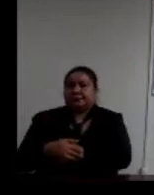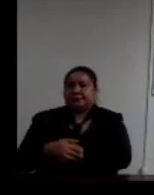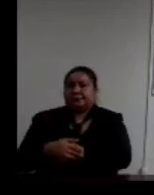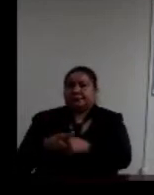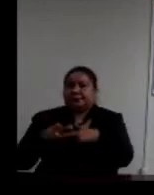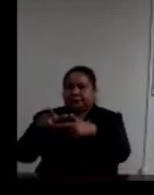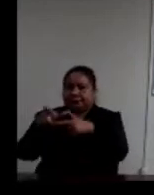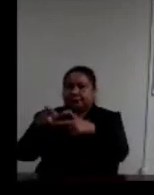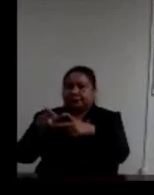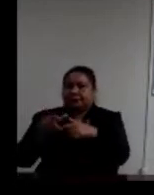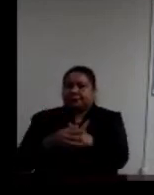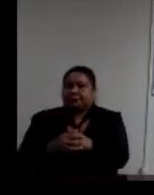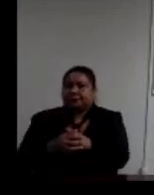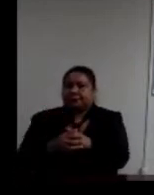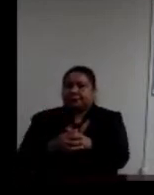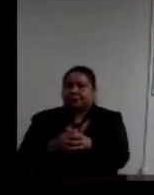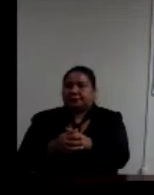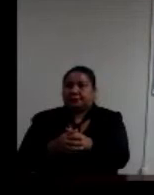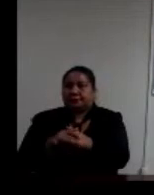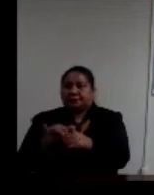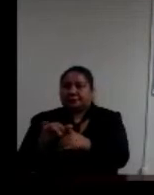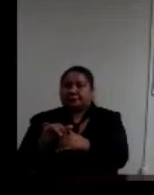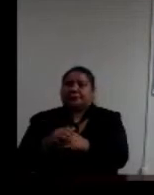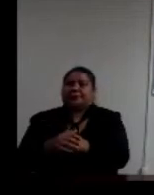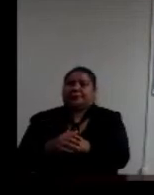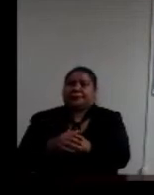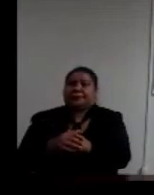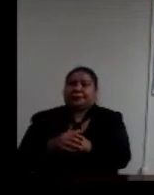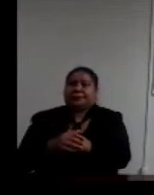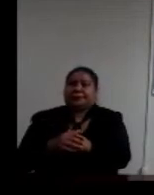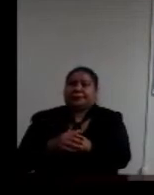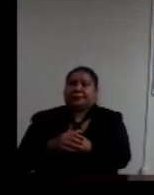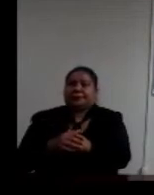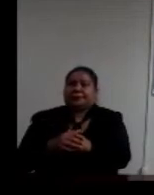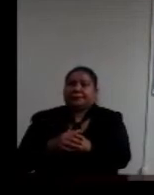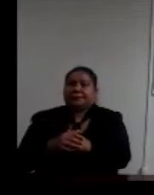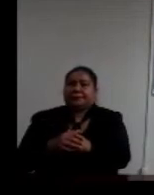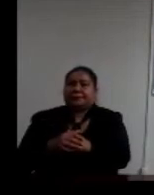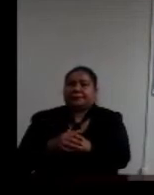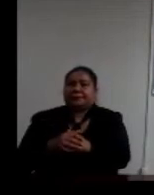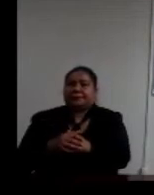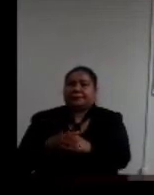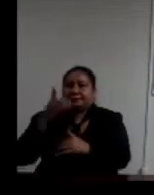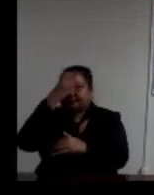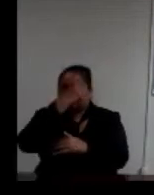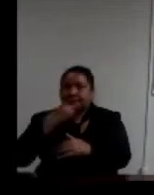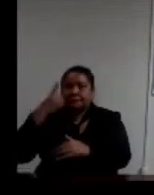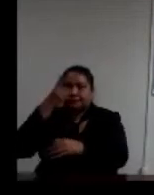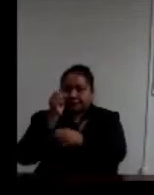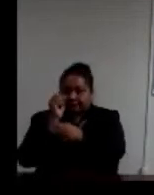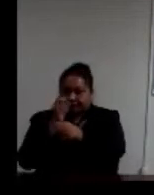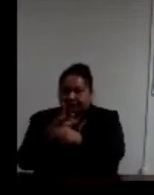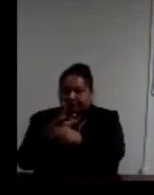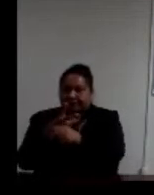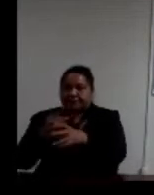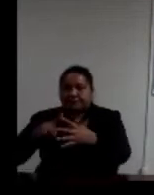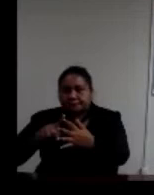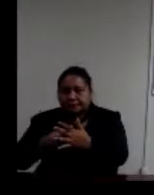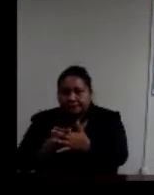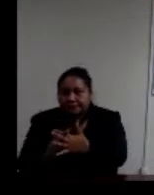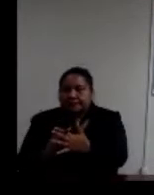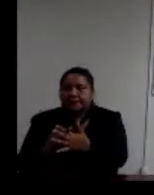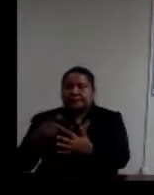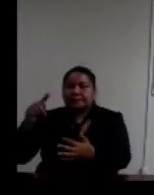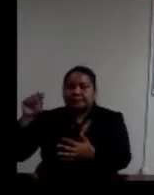siguen replicando en diferentes poblaciones, en el cual el diagnóstico temprano, el inicio del